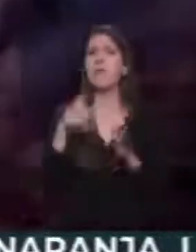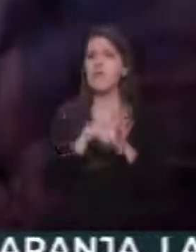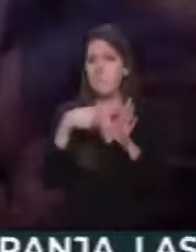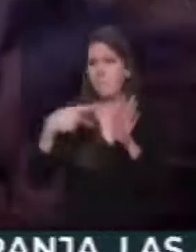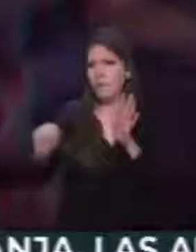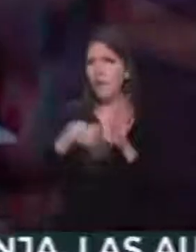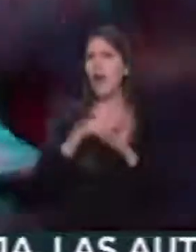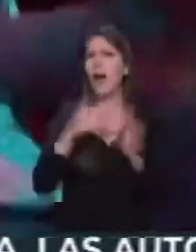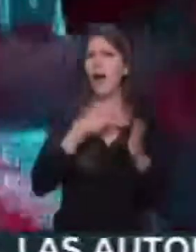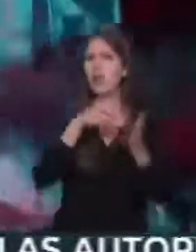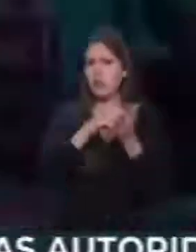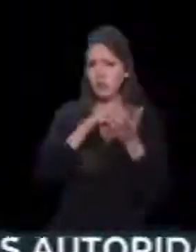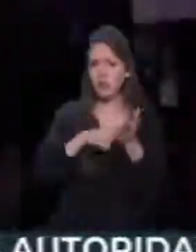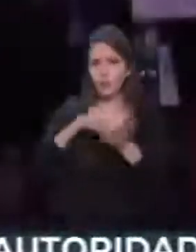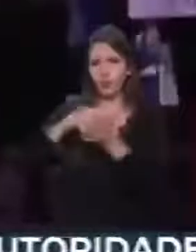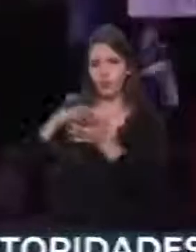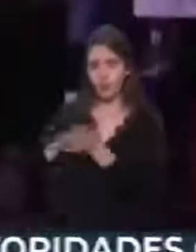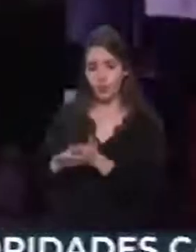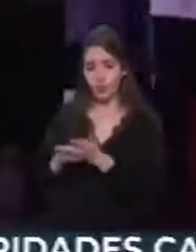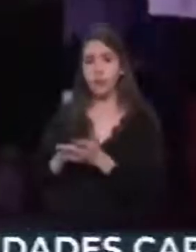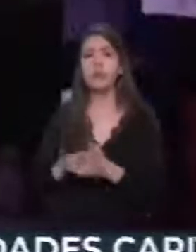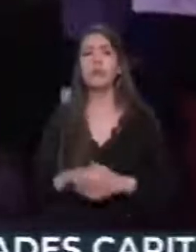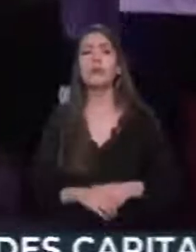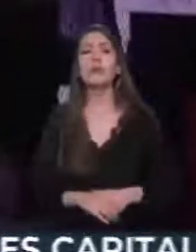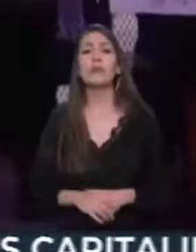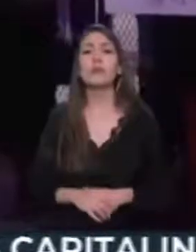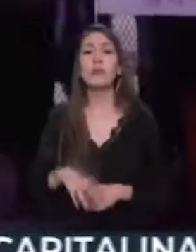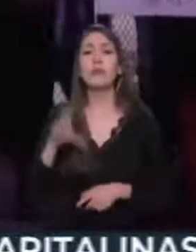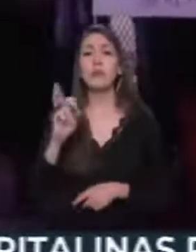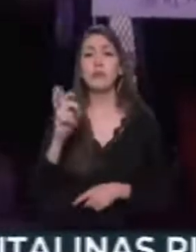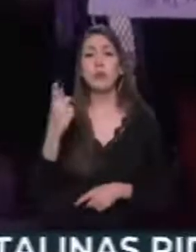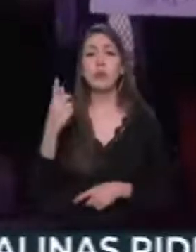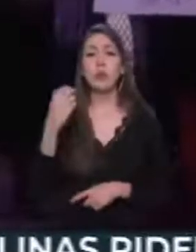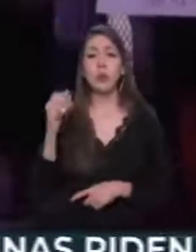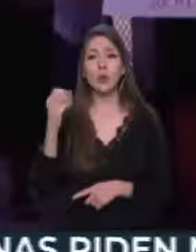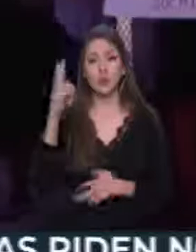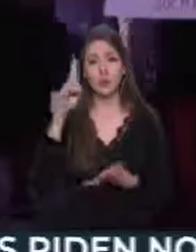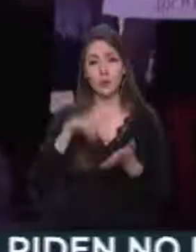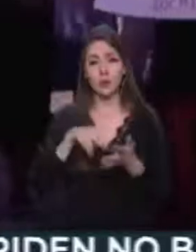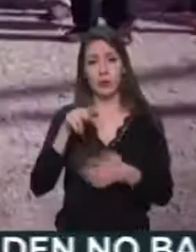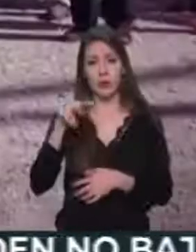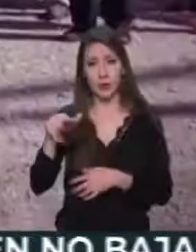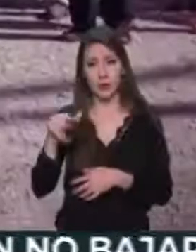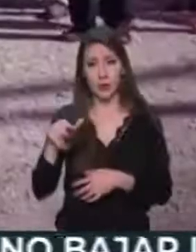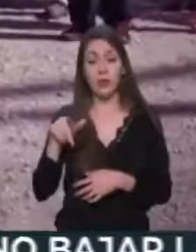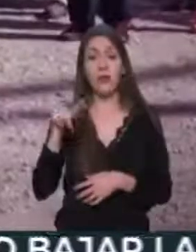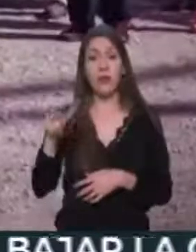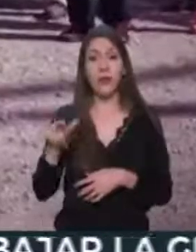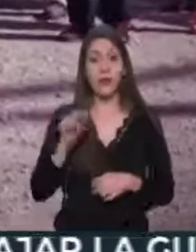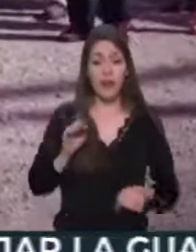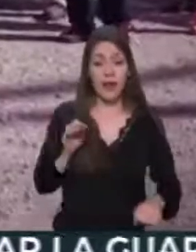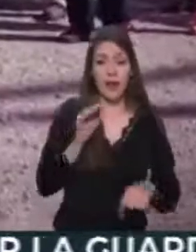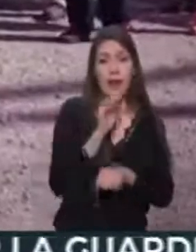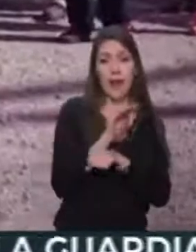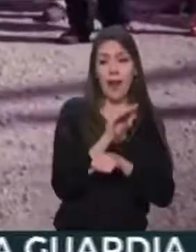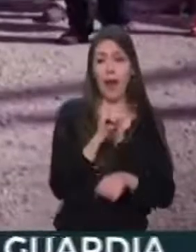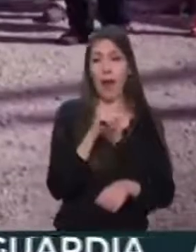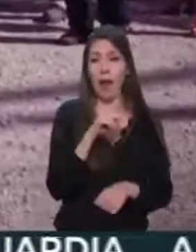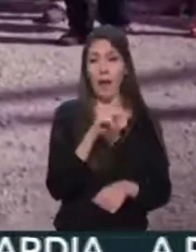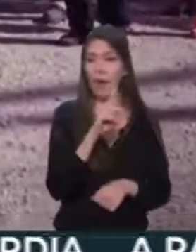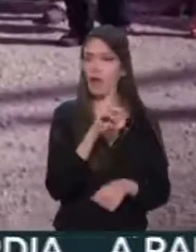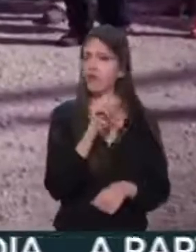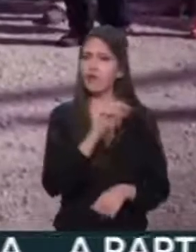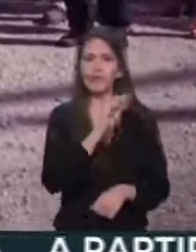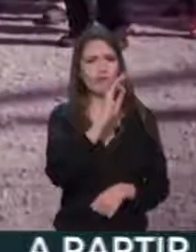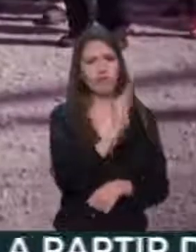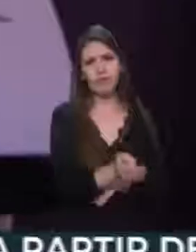los medios. 31 de octubre de 2018. Ese día se niega el amparo solicitado por